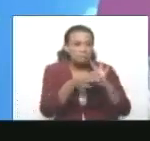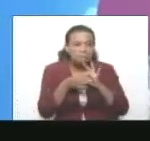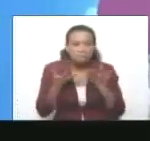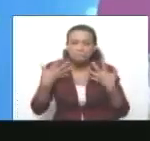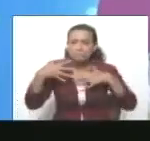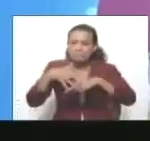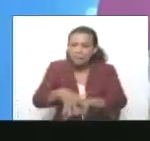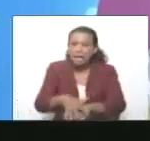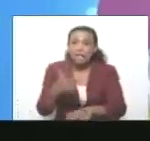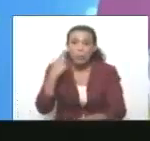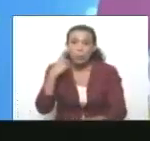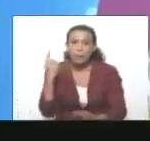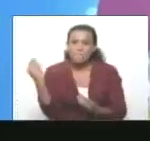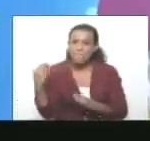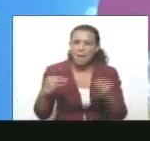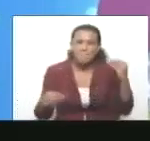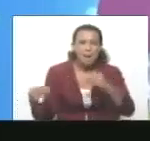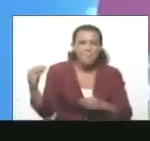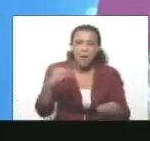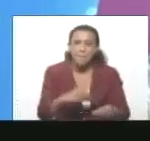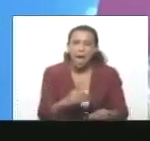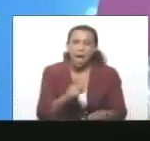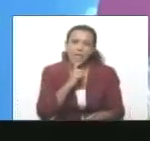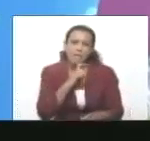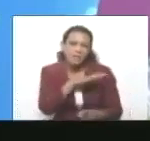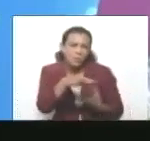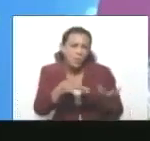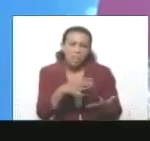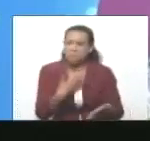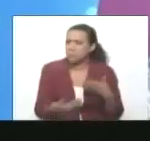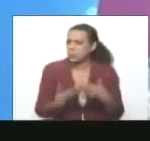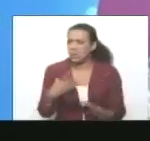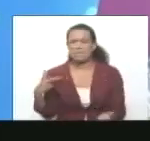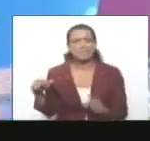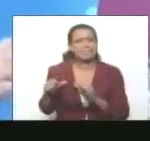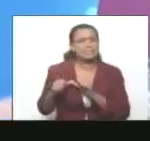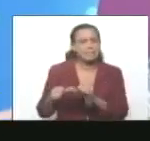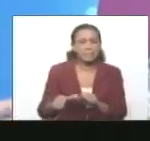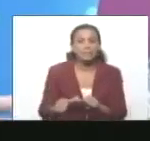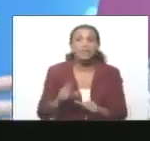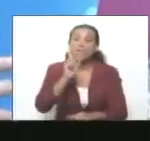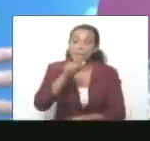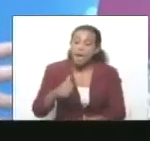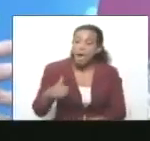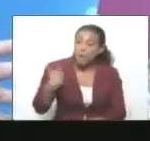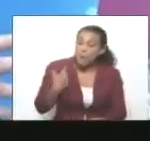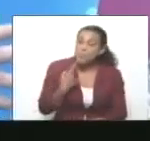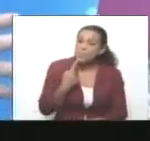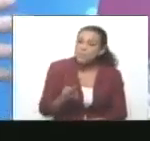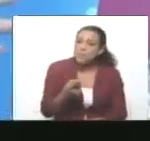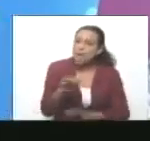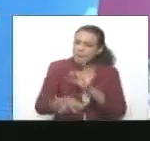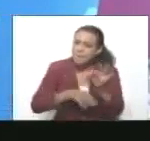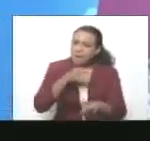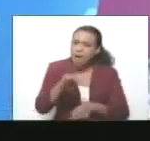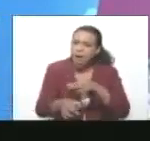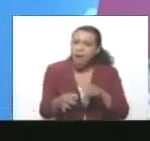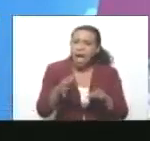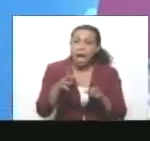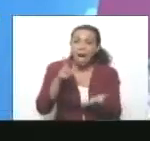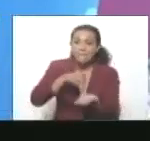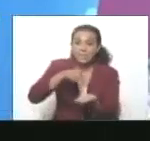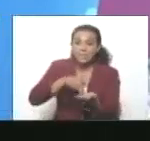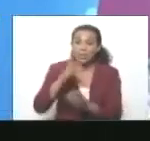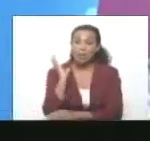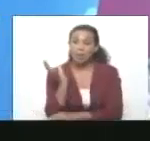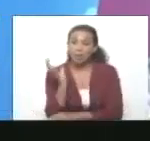mil tareas y avanzando contra el viento y la marea, como cada rato digo. Aprovecho para decirle rápidamente que además de la asistencia al